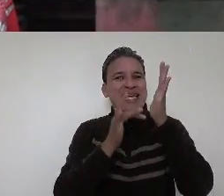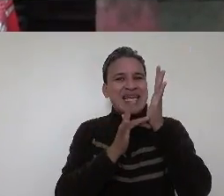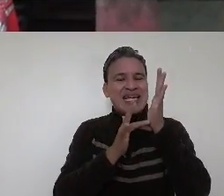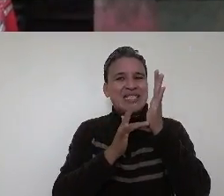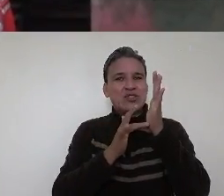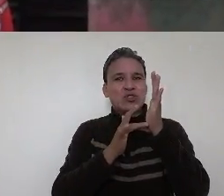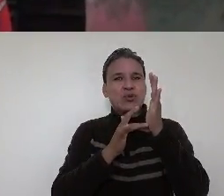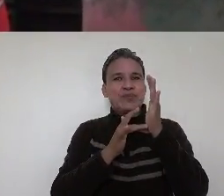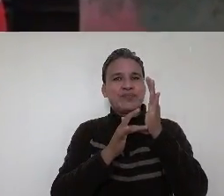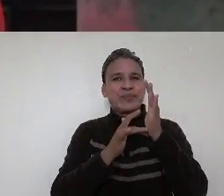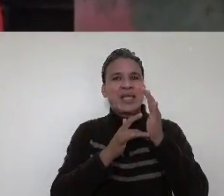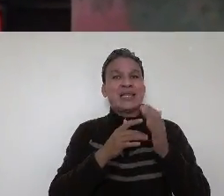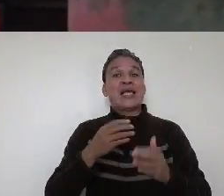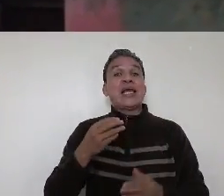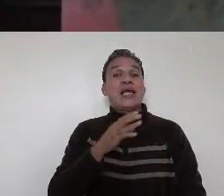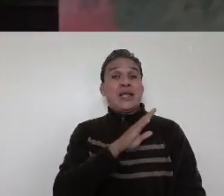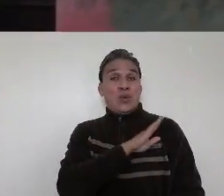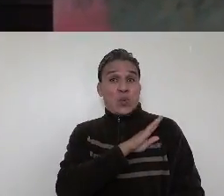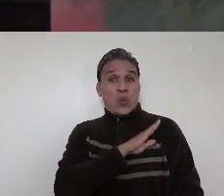vida. Amén.